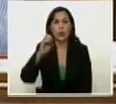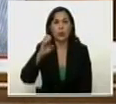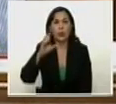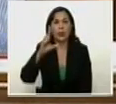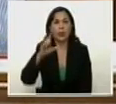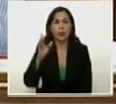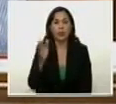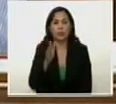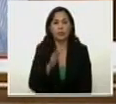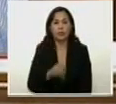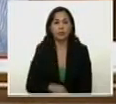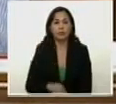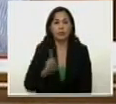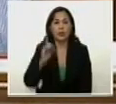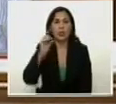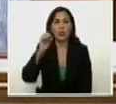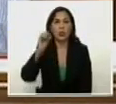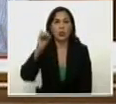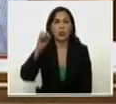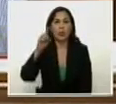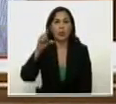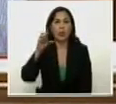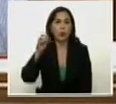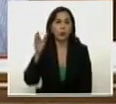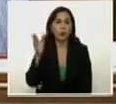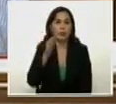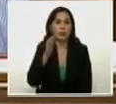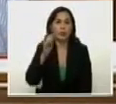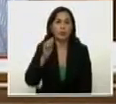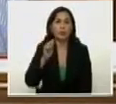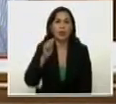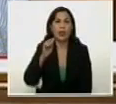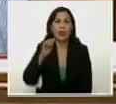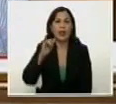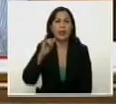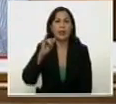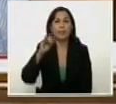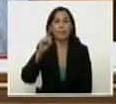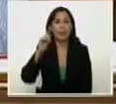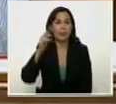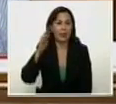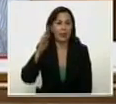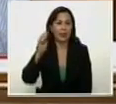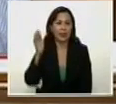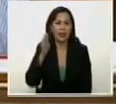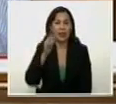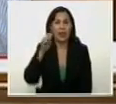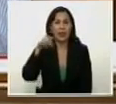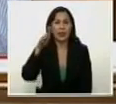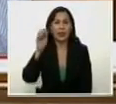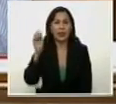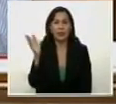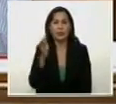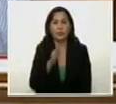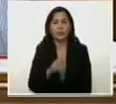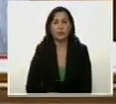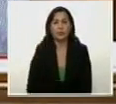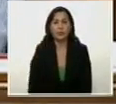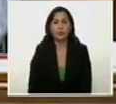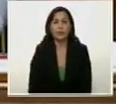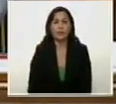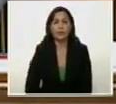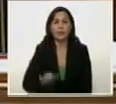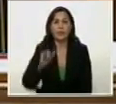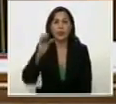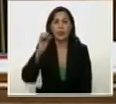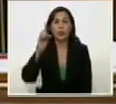Márquez, Domingo Chacón, Alí Alejandro Primera, Andrea Mieri Terán,